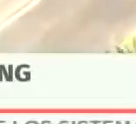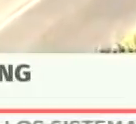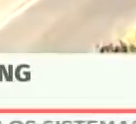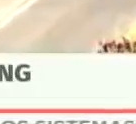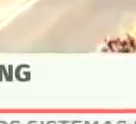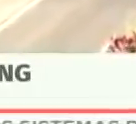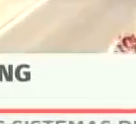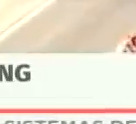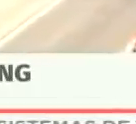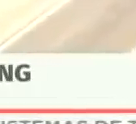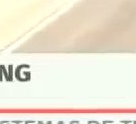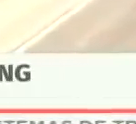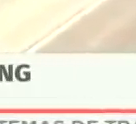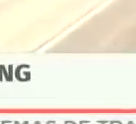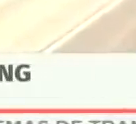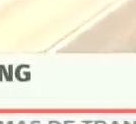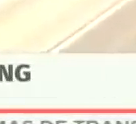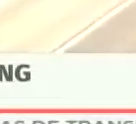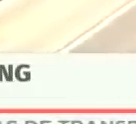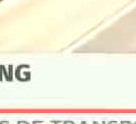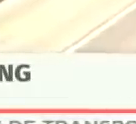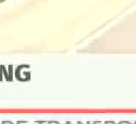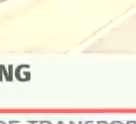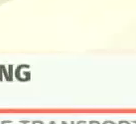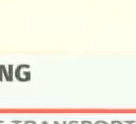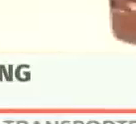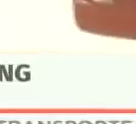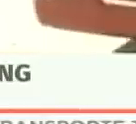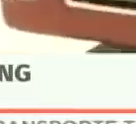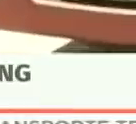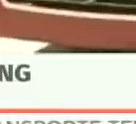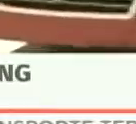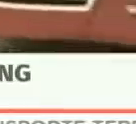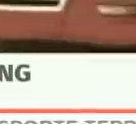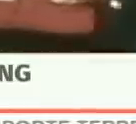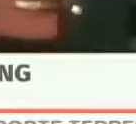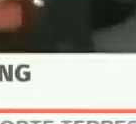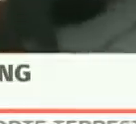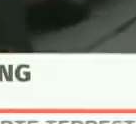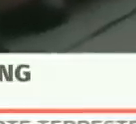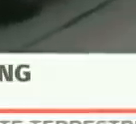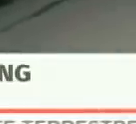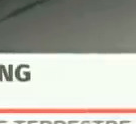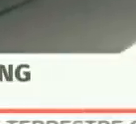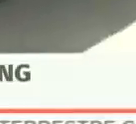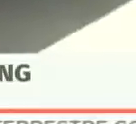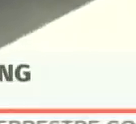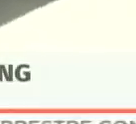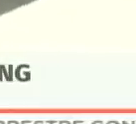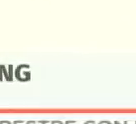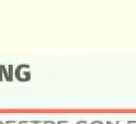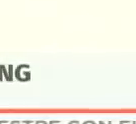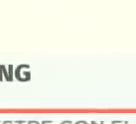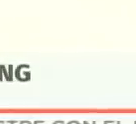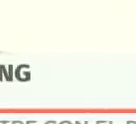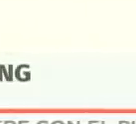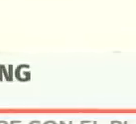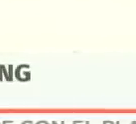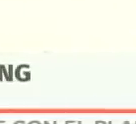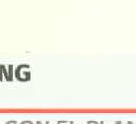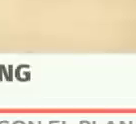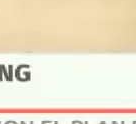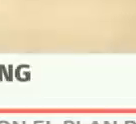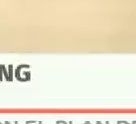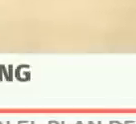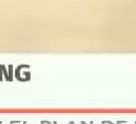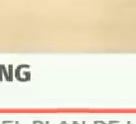flota. Y hemos ido avanzando en la producción, en el ensamblaje, en la fabricación de partes, repuestos, de